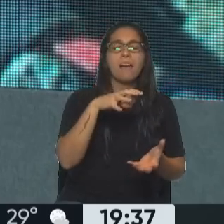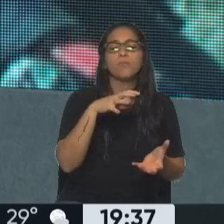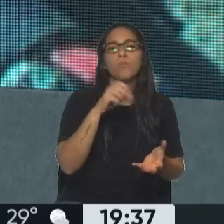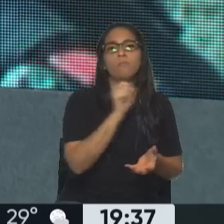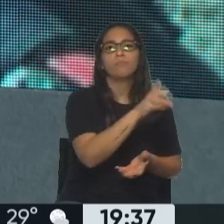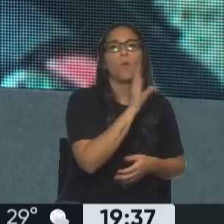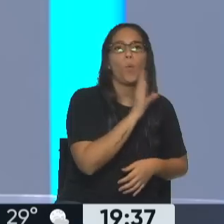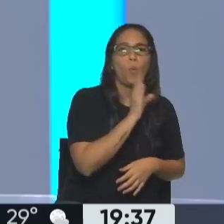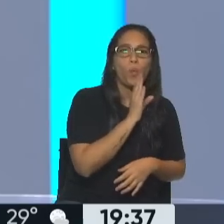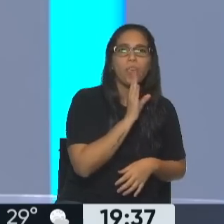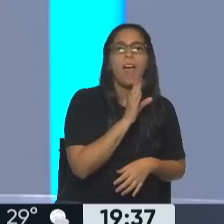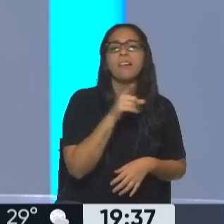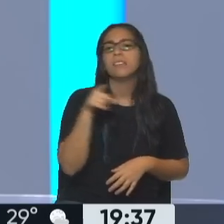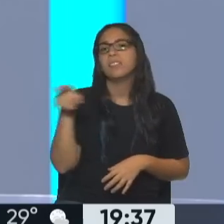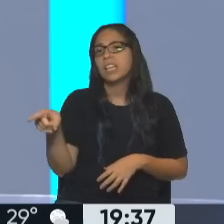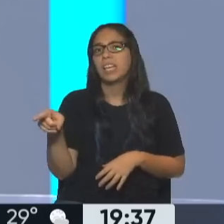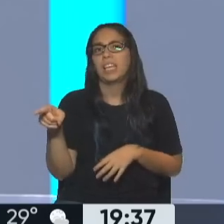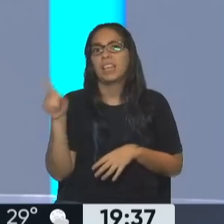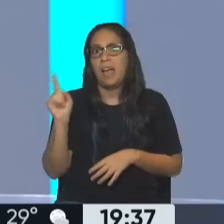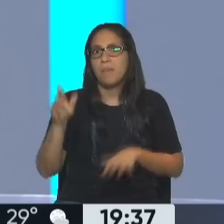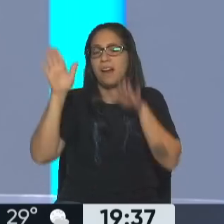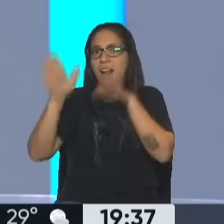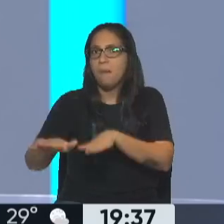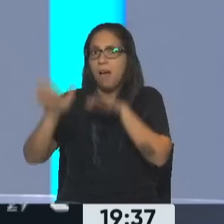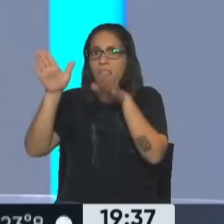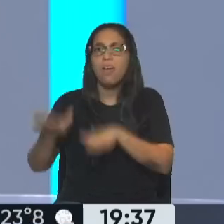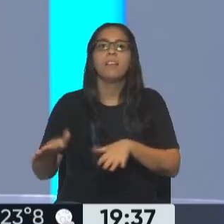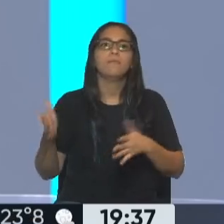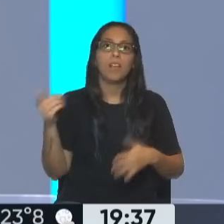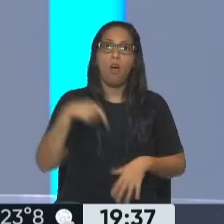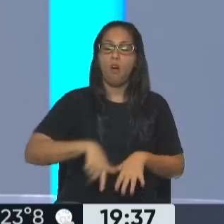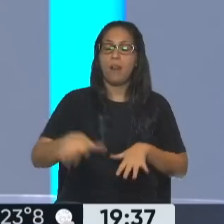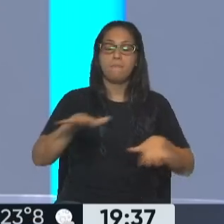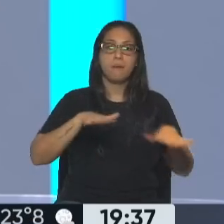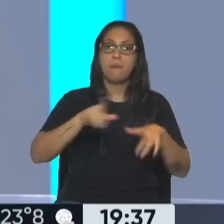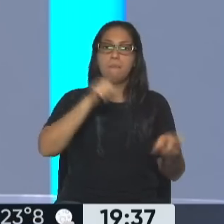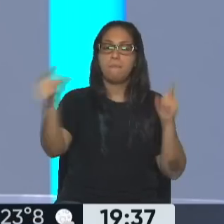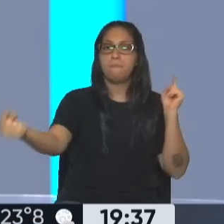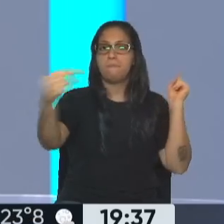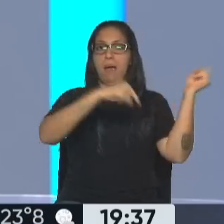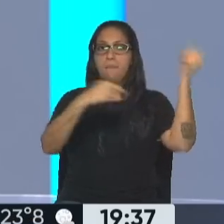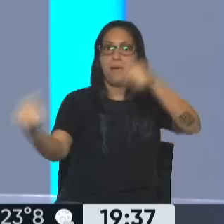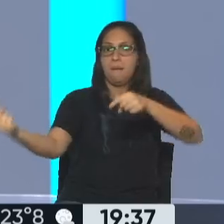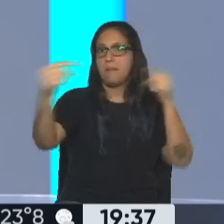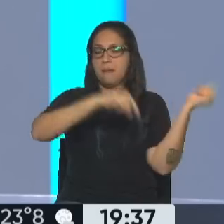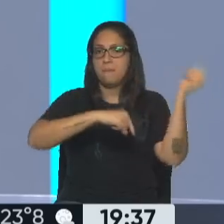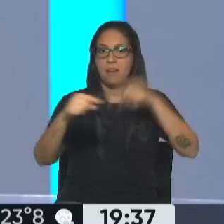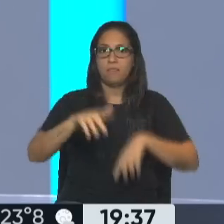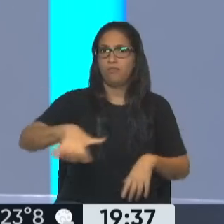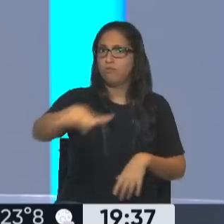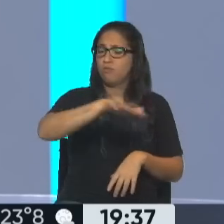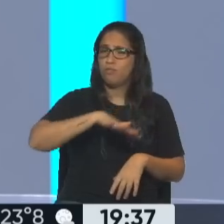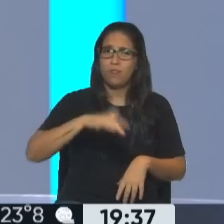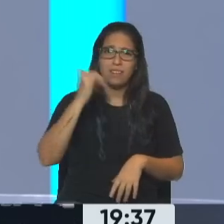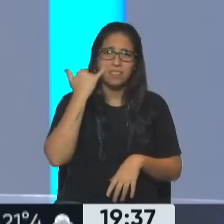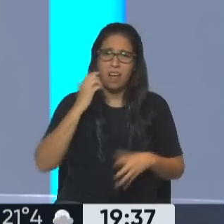especial. Exactamente, sí, sí. Y lo que estamos viendo en los últimos minutos son los bombardeos a la Franja de Gaza, una región que además hay que decir muy golpeada ya